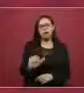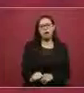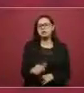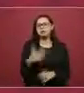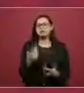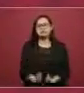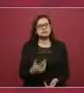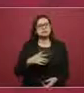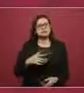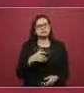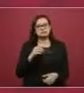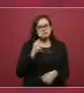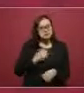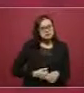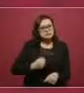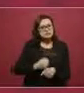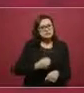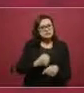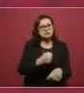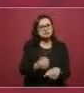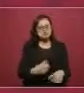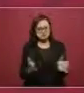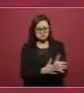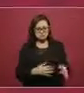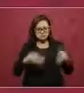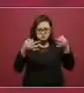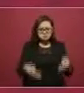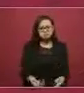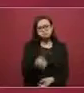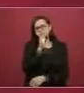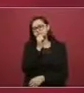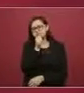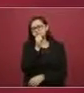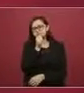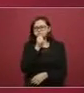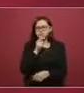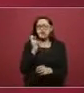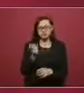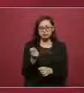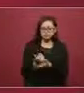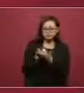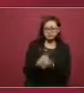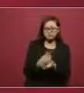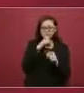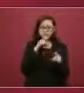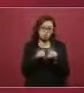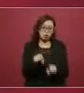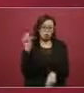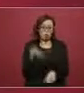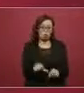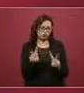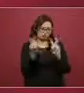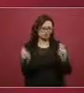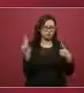sus escrituras. ¿Cómo vamos con este programa? Esos serían los dos temas